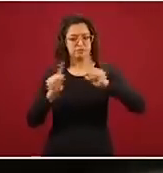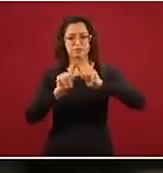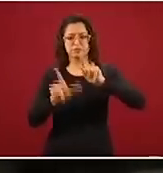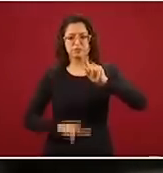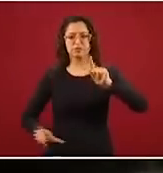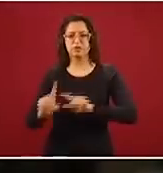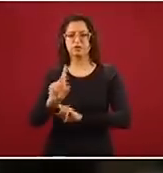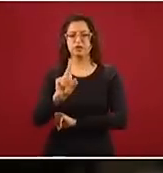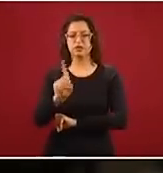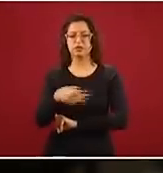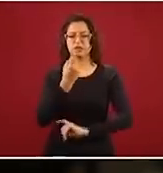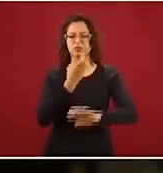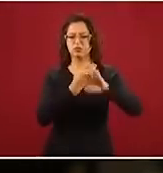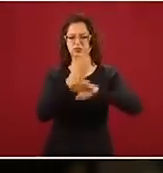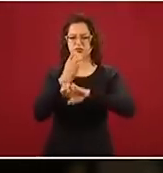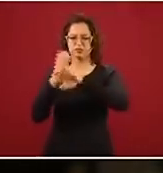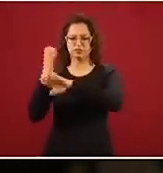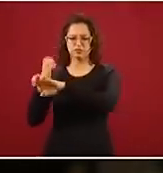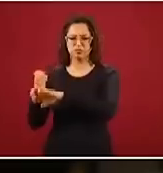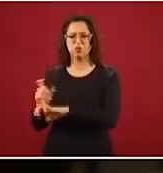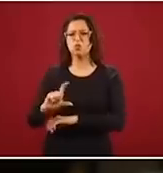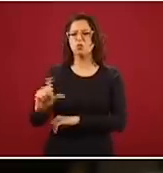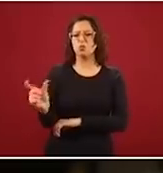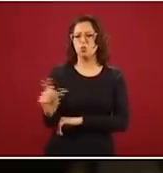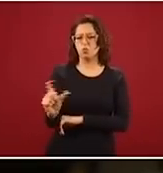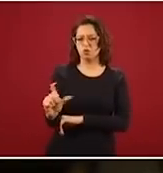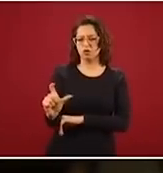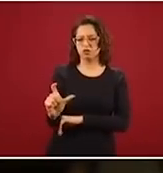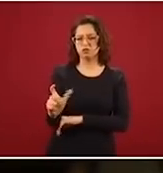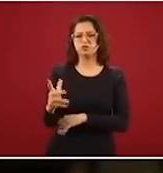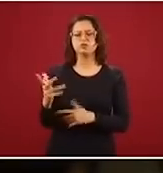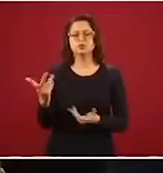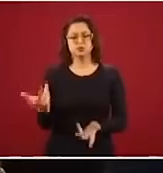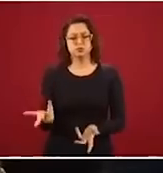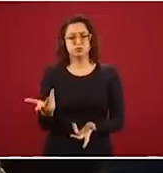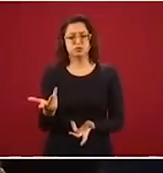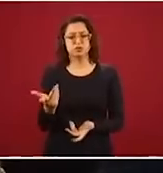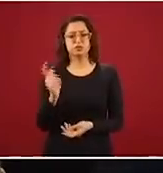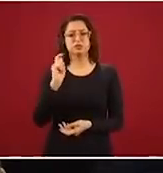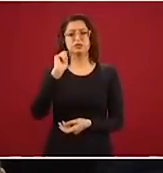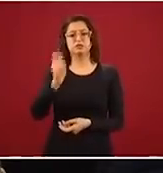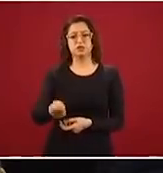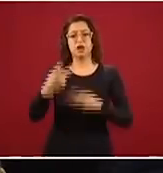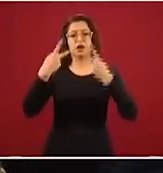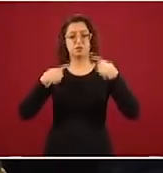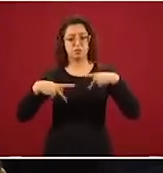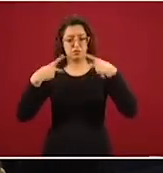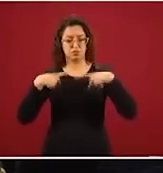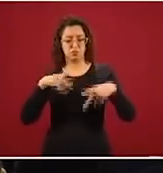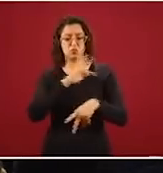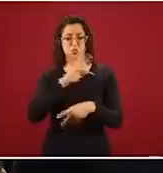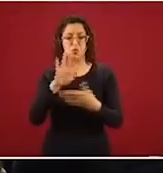mexicano en las 31 entidades. ¿Cuándo va a ocurrir esto? Y esto quiere decir, pues, que la población va a poder